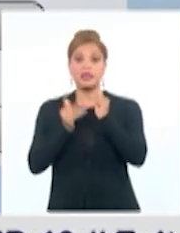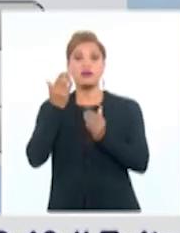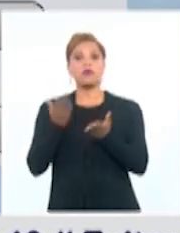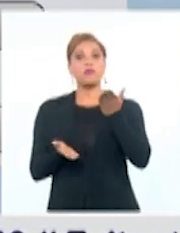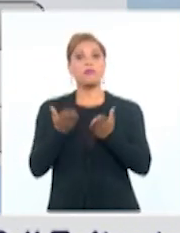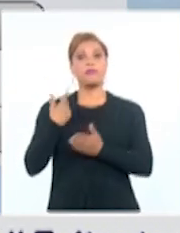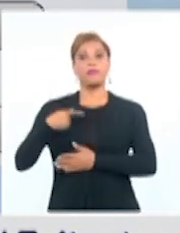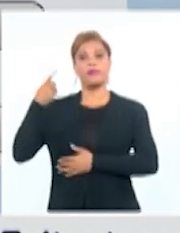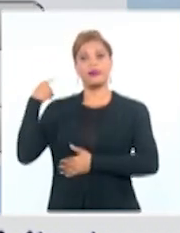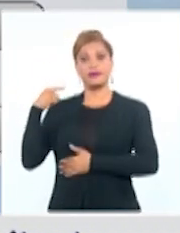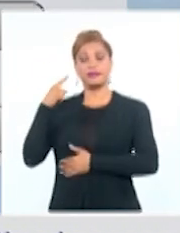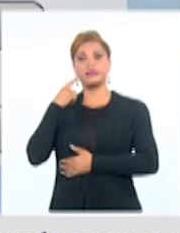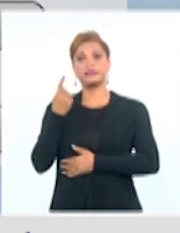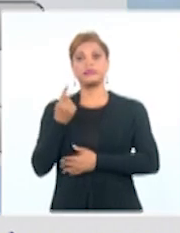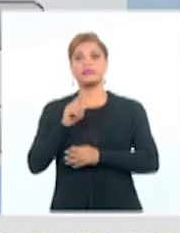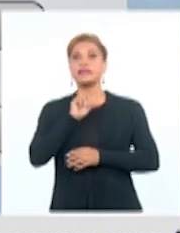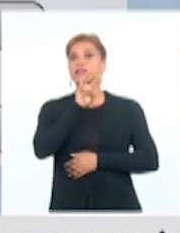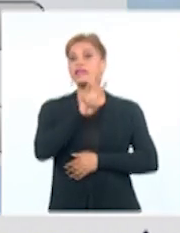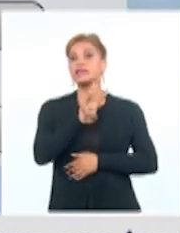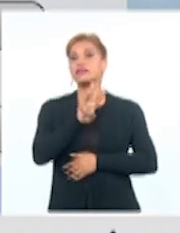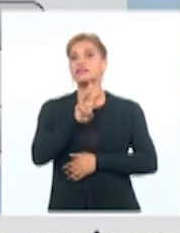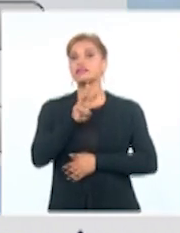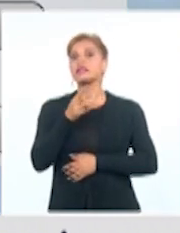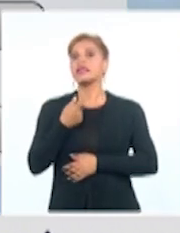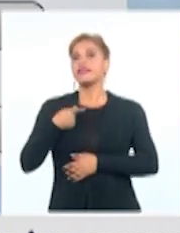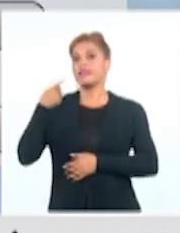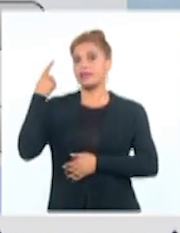ayer, al día anterior,